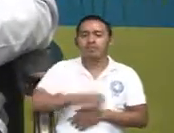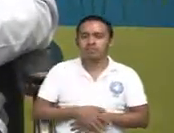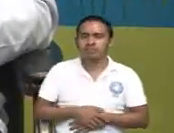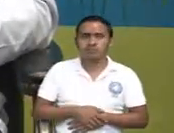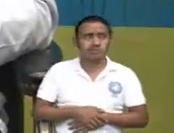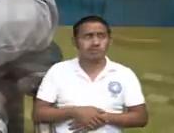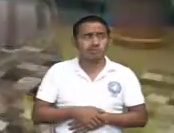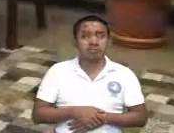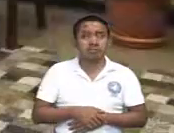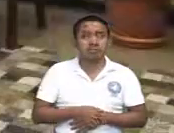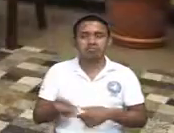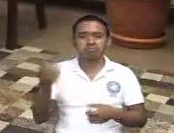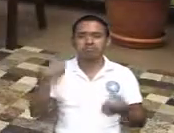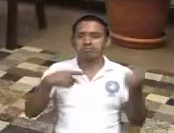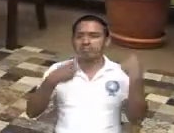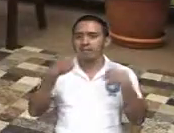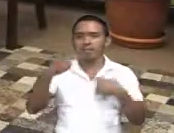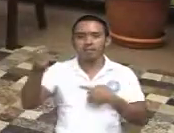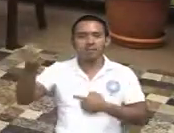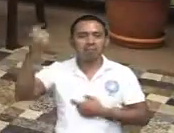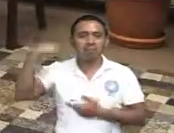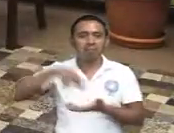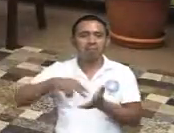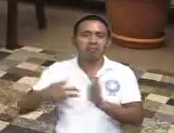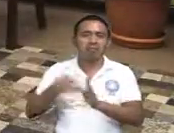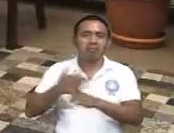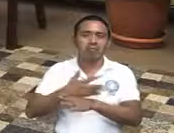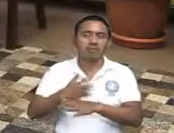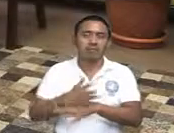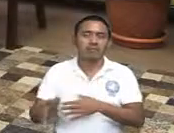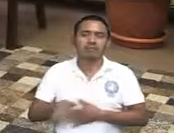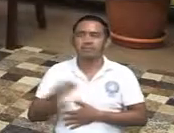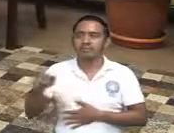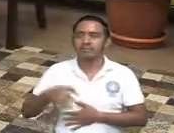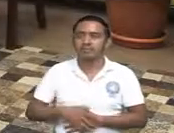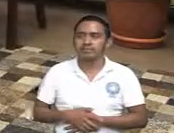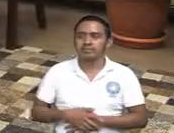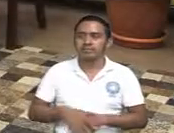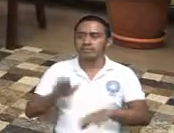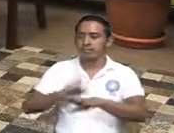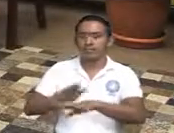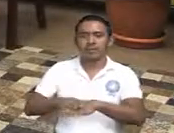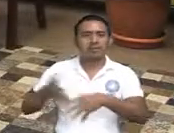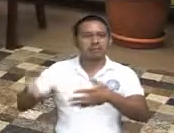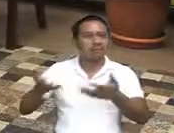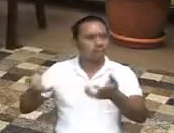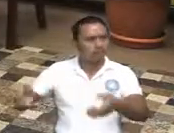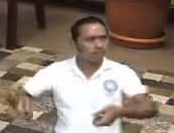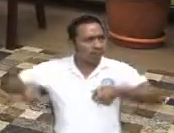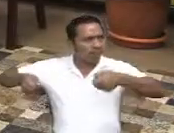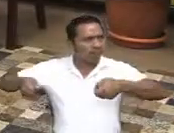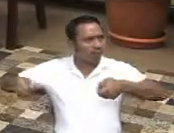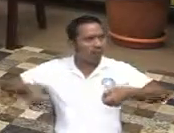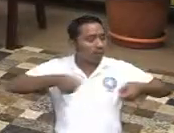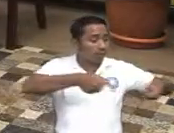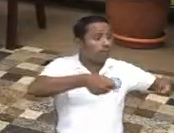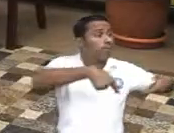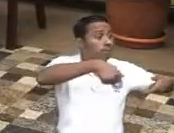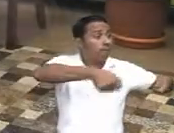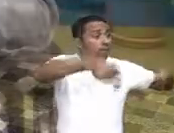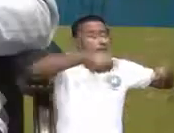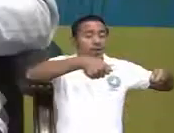cosa entonces él entendió que era alguna pana que tenían que pasarle a